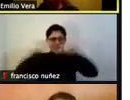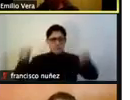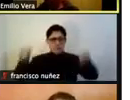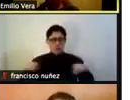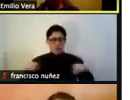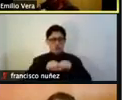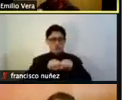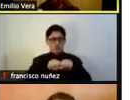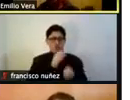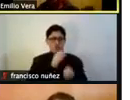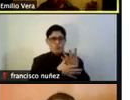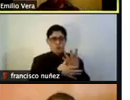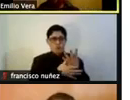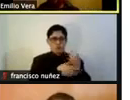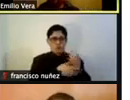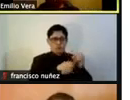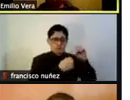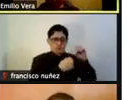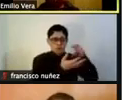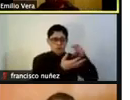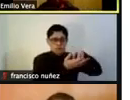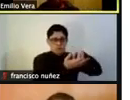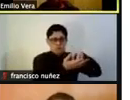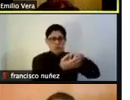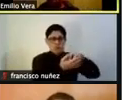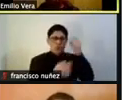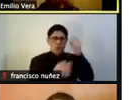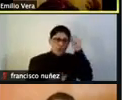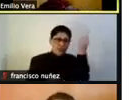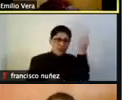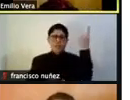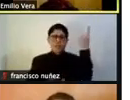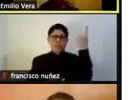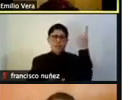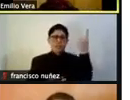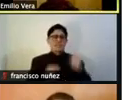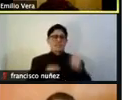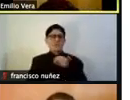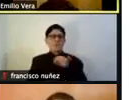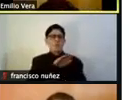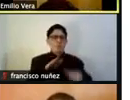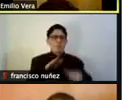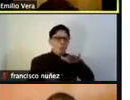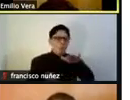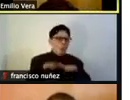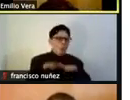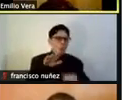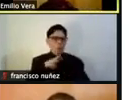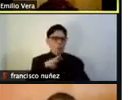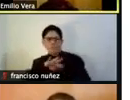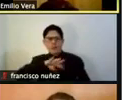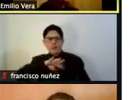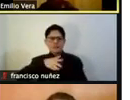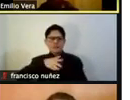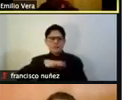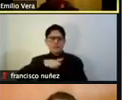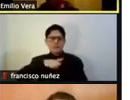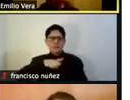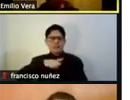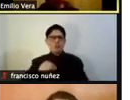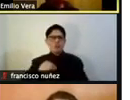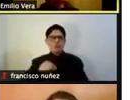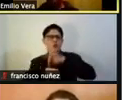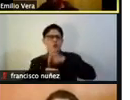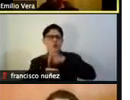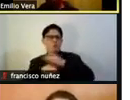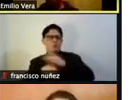Es interpretativo, es muy similar a lo que hace un médico, digamos, que hasta que no abre no sabe qué tipo de